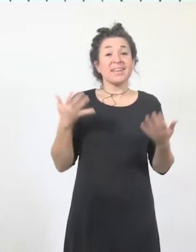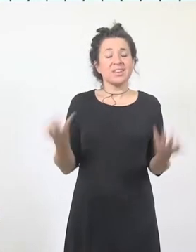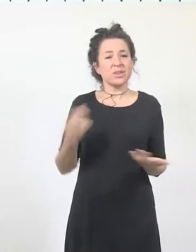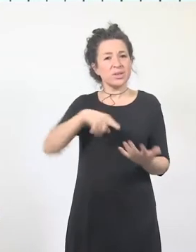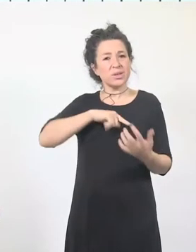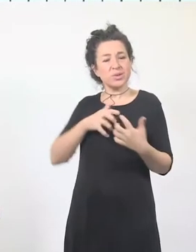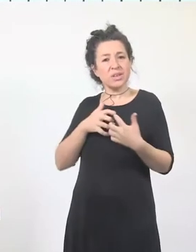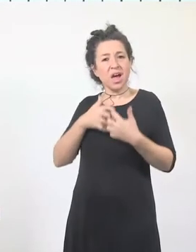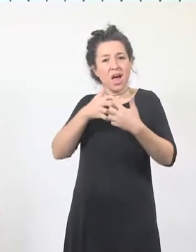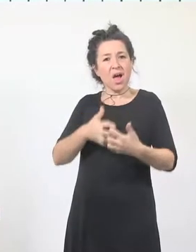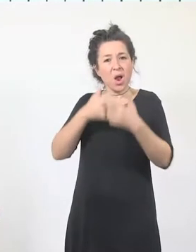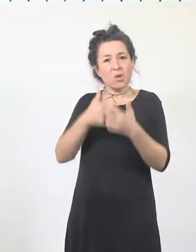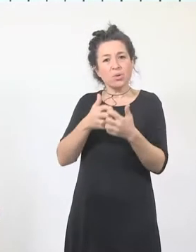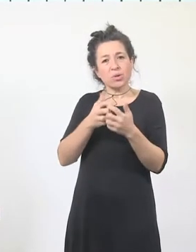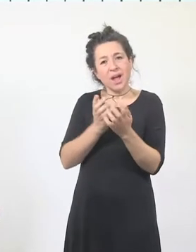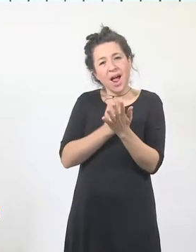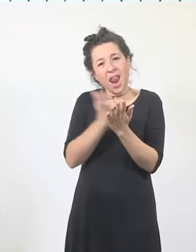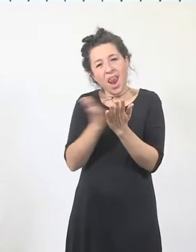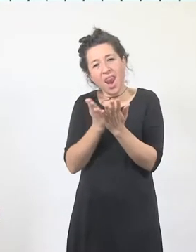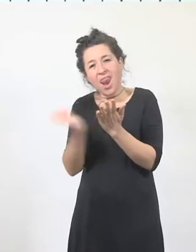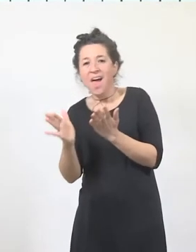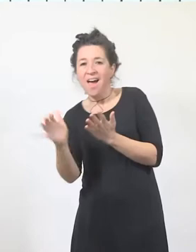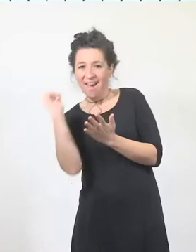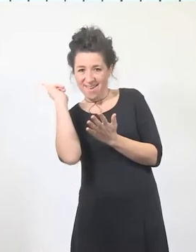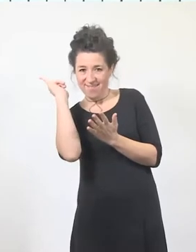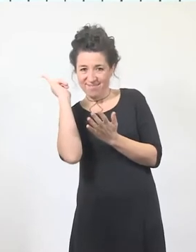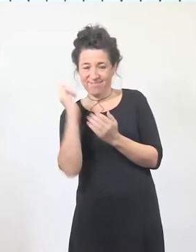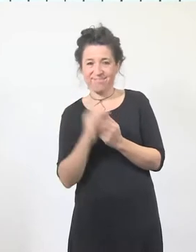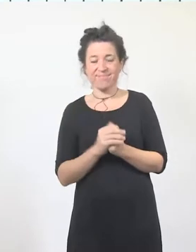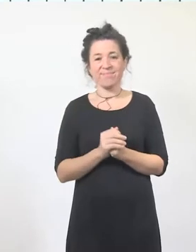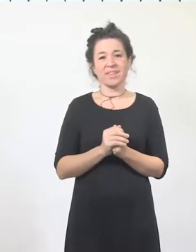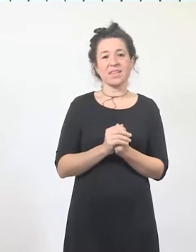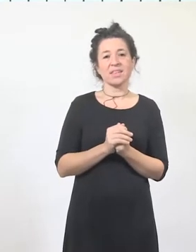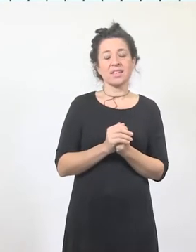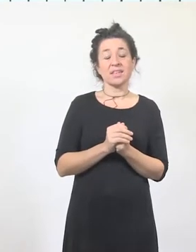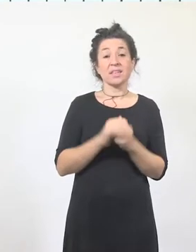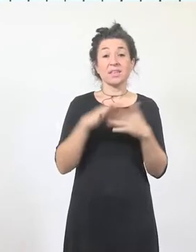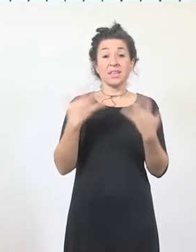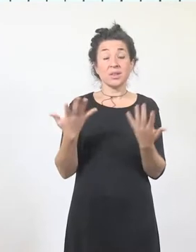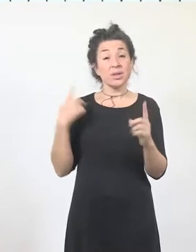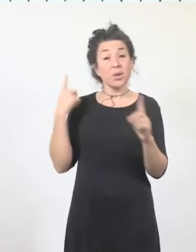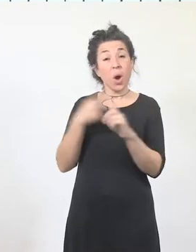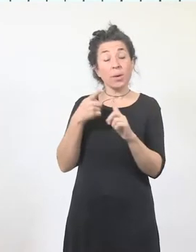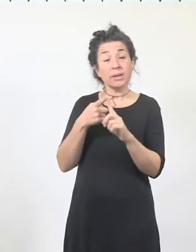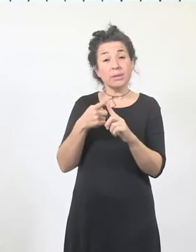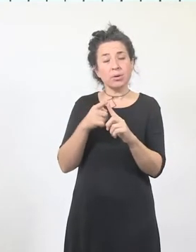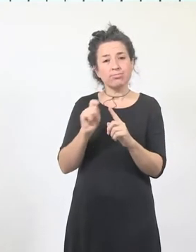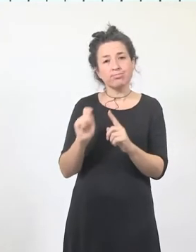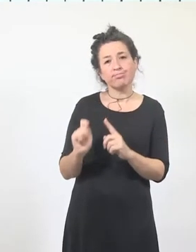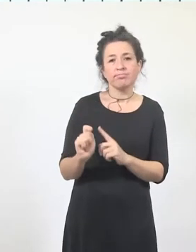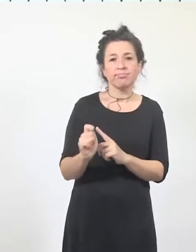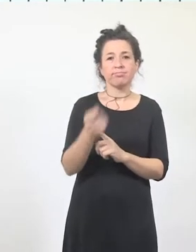verdad que nuestra lucha tiene muchas otras dimensiones. Por eso, para conseguir este estado,